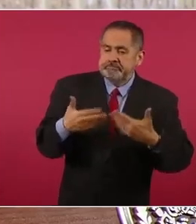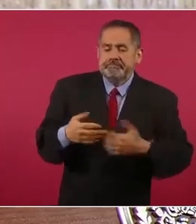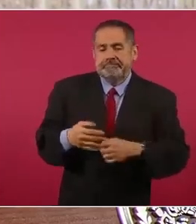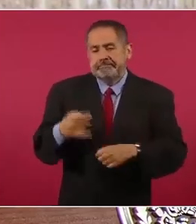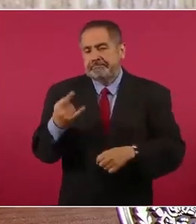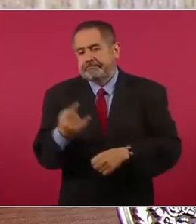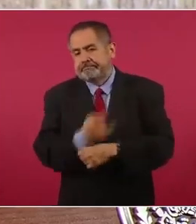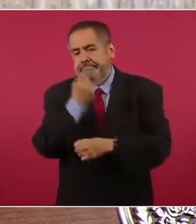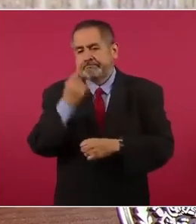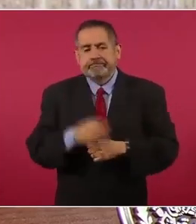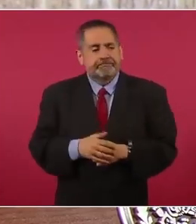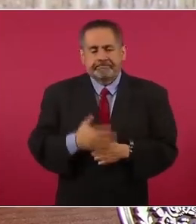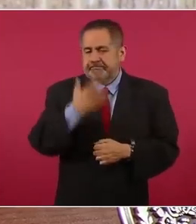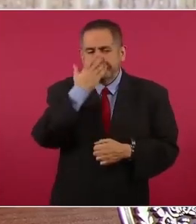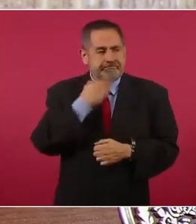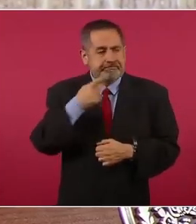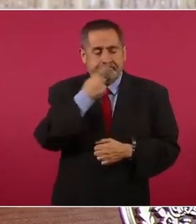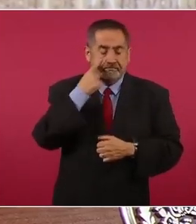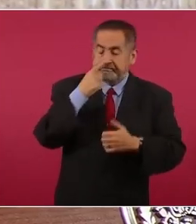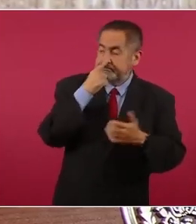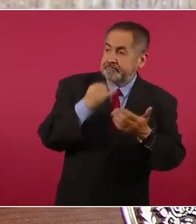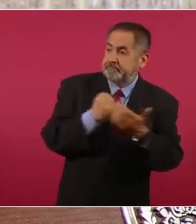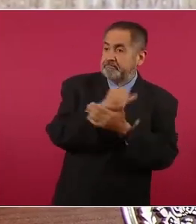se había establecido la democracia en México.